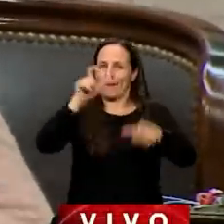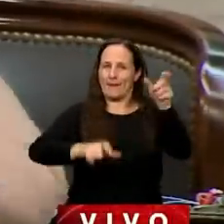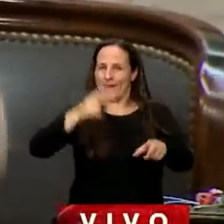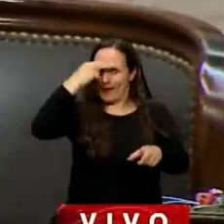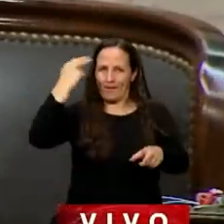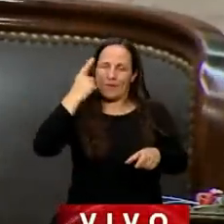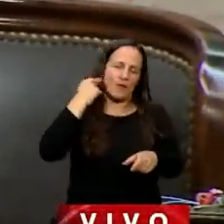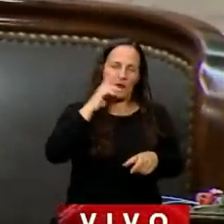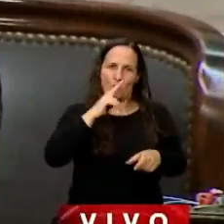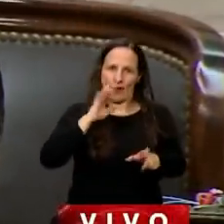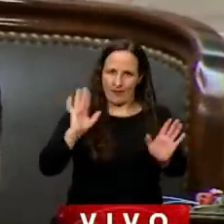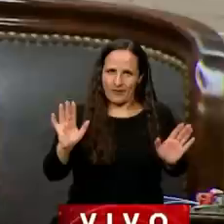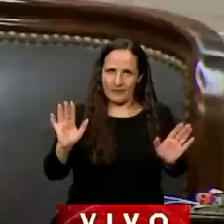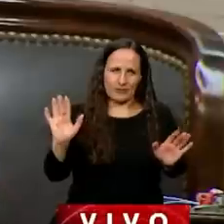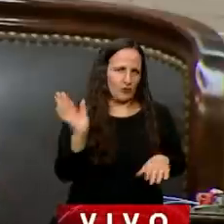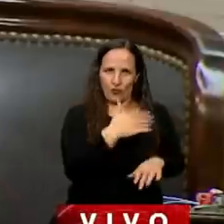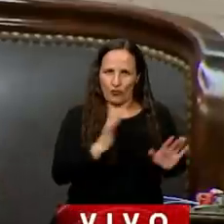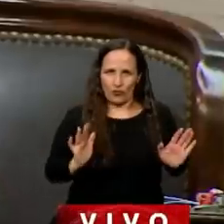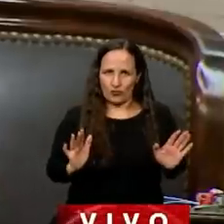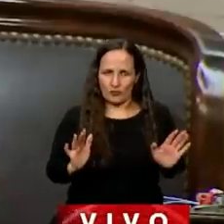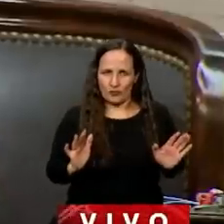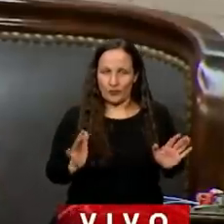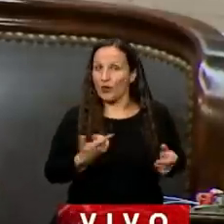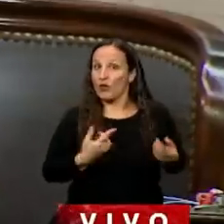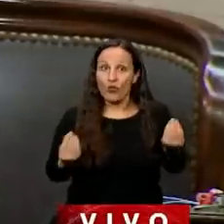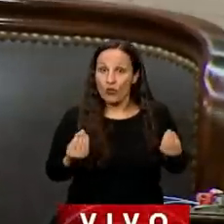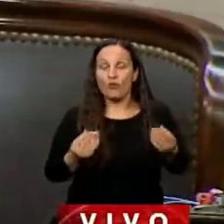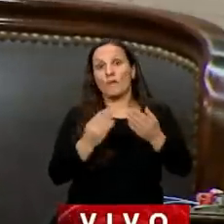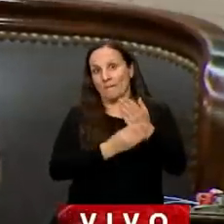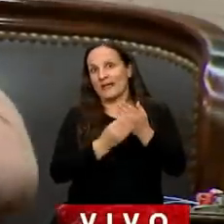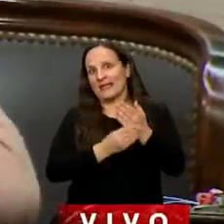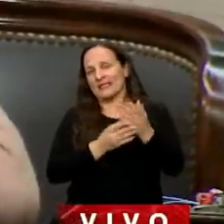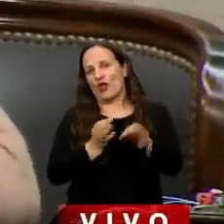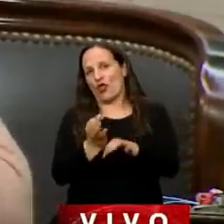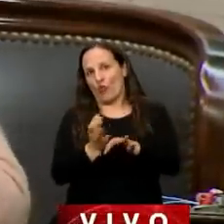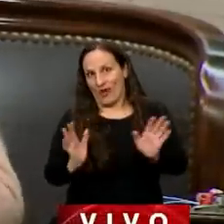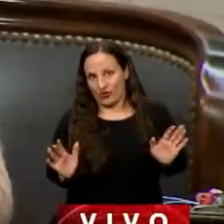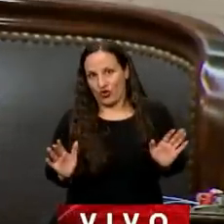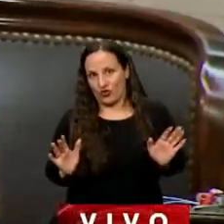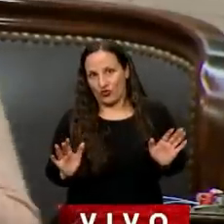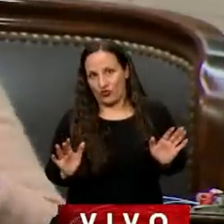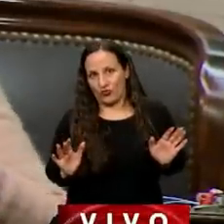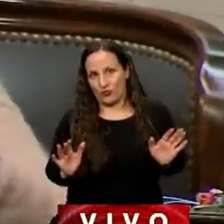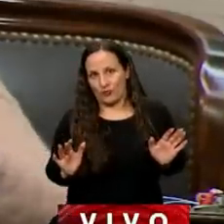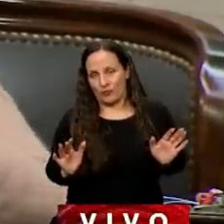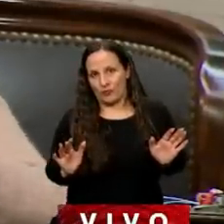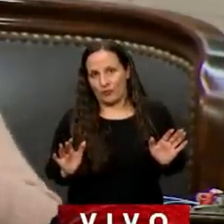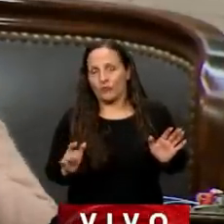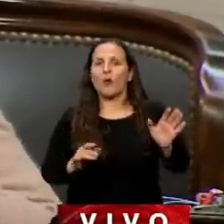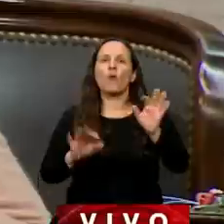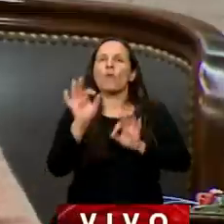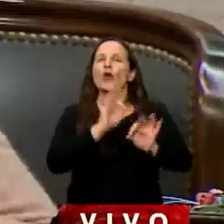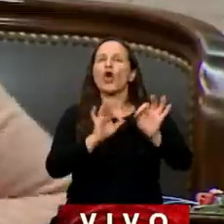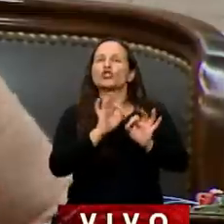enfermeras. ¿Dónde está el Ministerio de Educación? El proyecto, ¿no es cierto?, de hacer